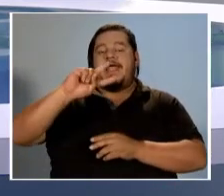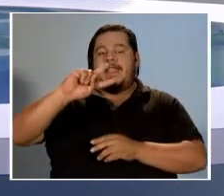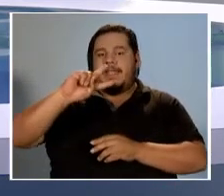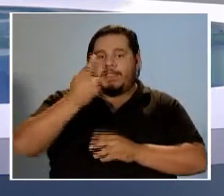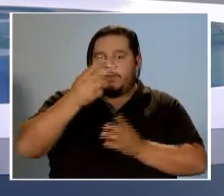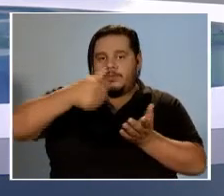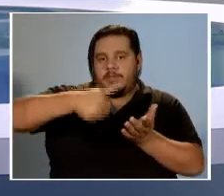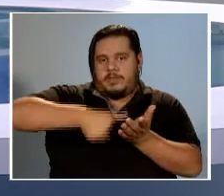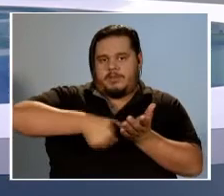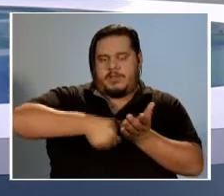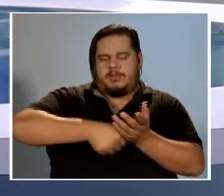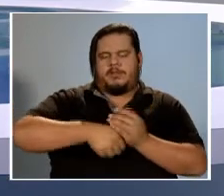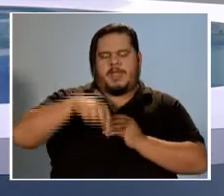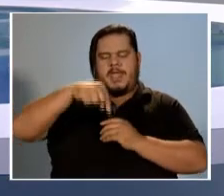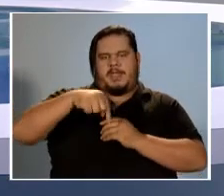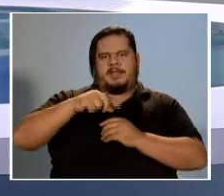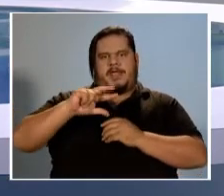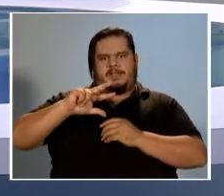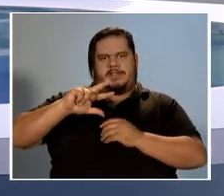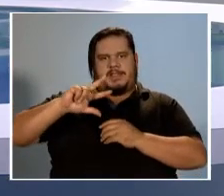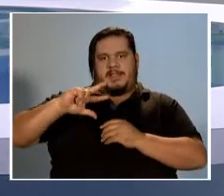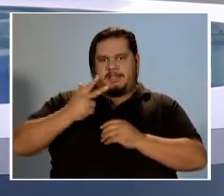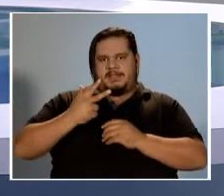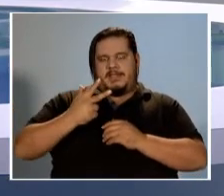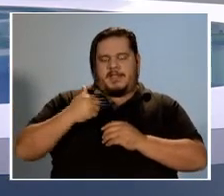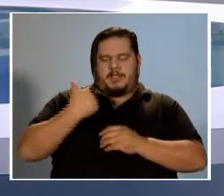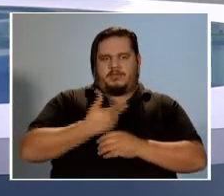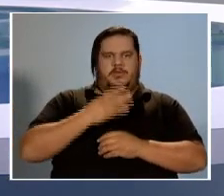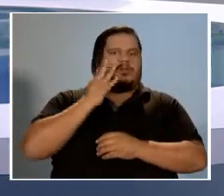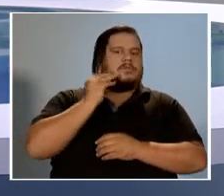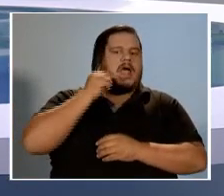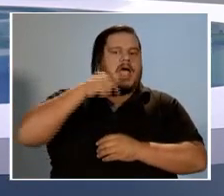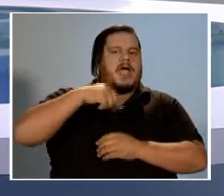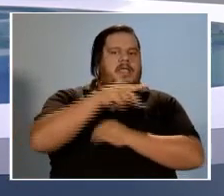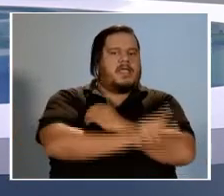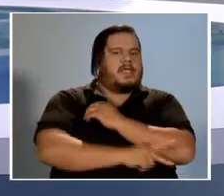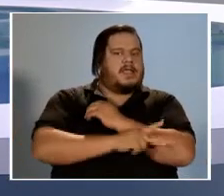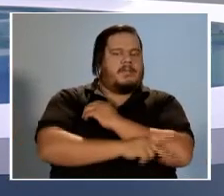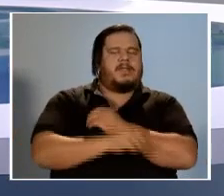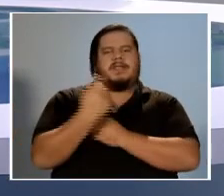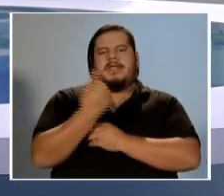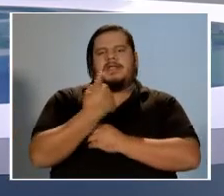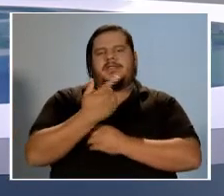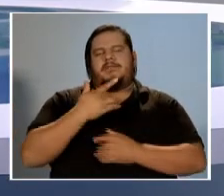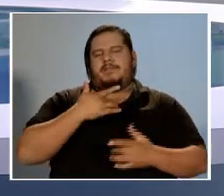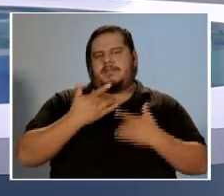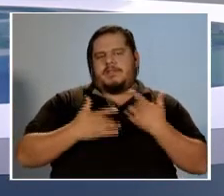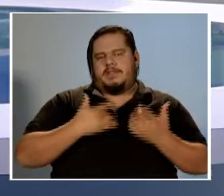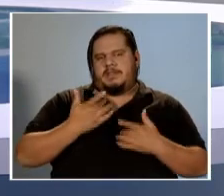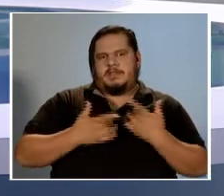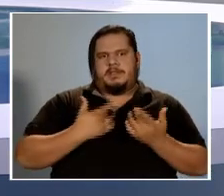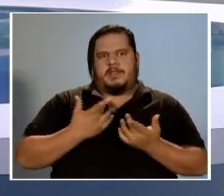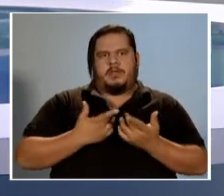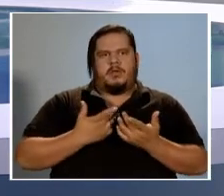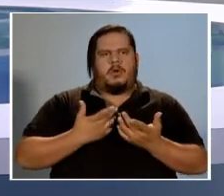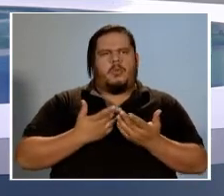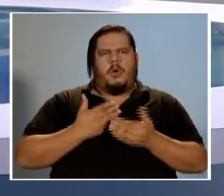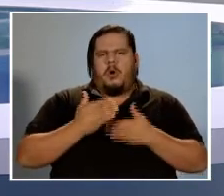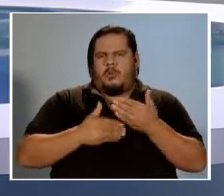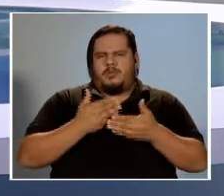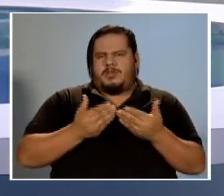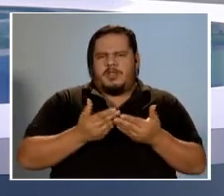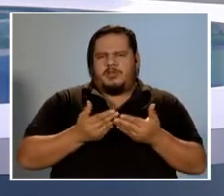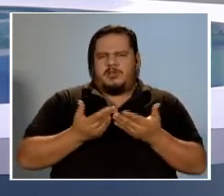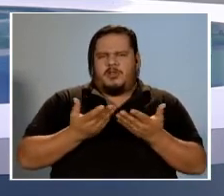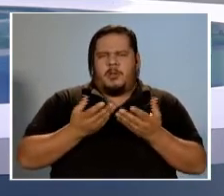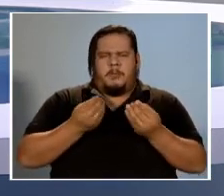ya está la tercera que experimentamos en nuestro país, siempre se sienten como procesos muy